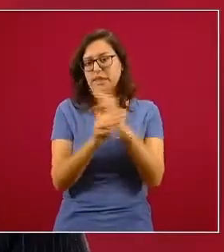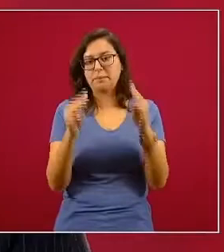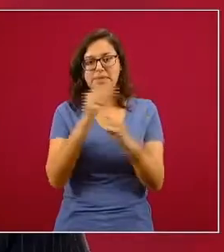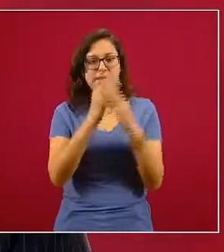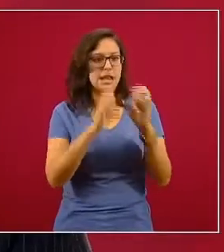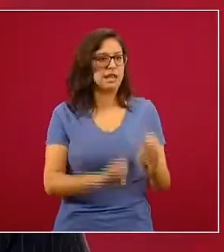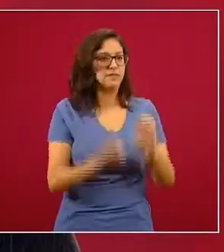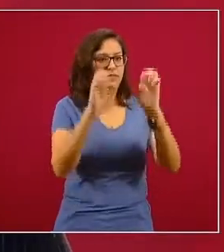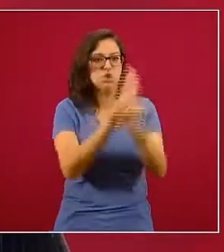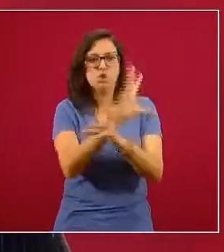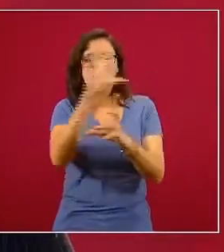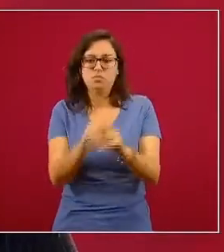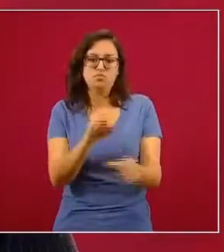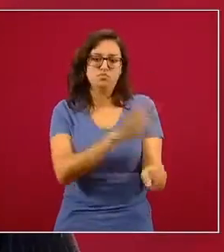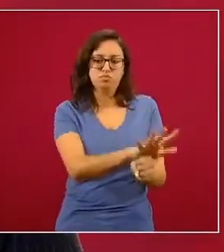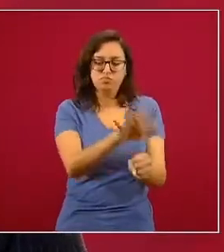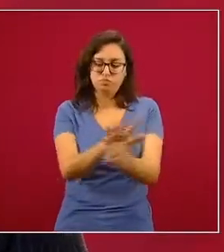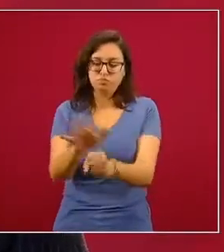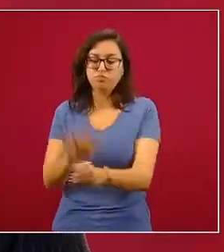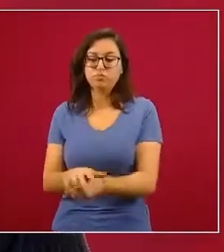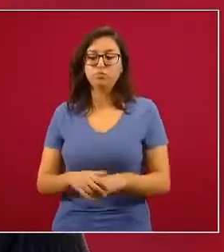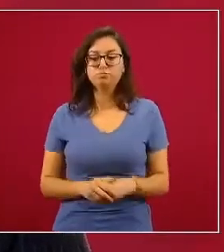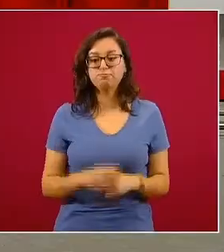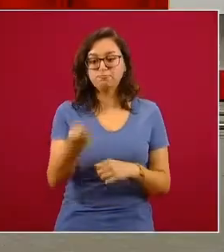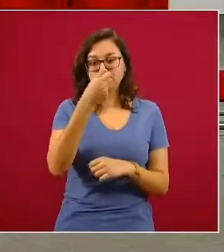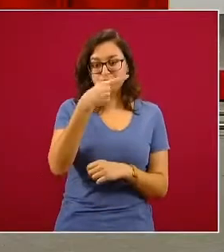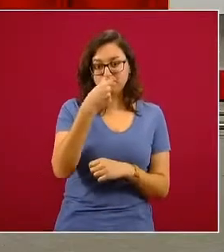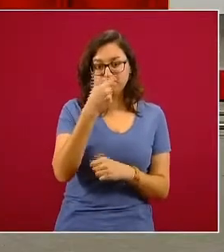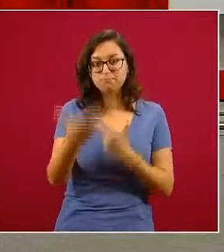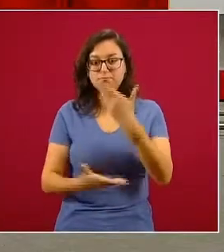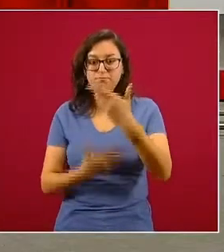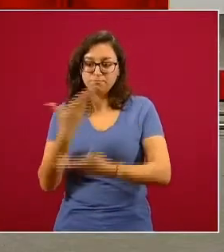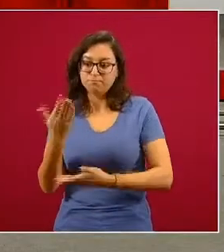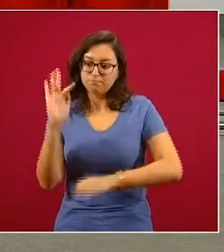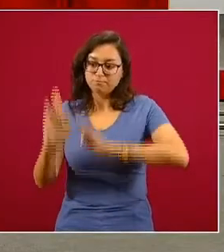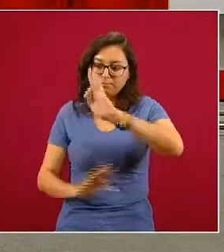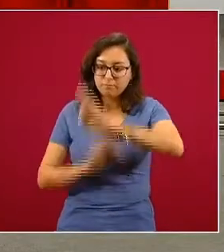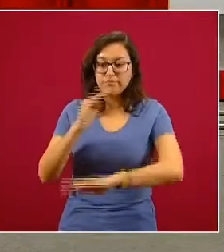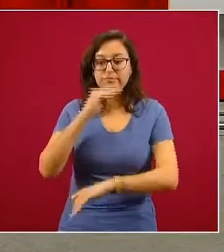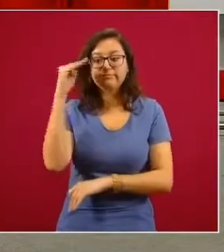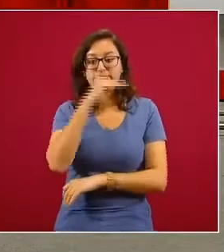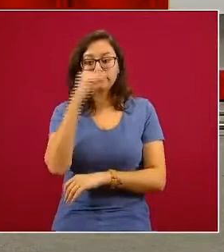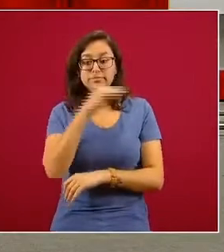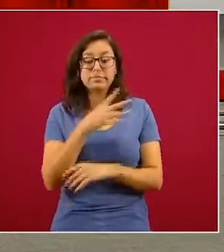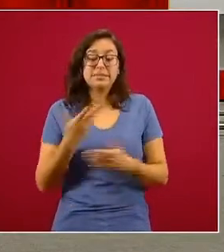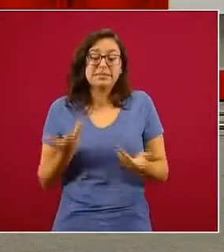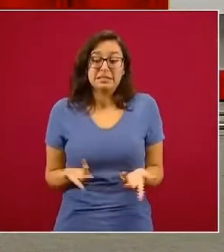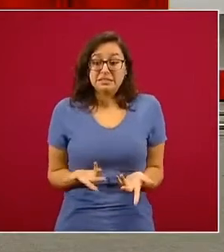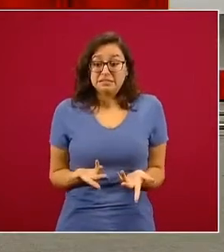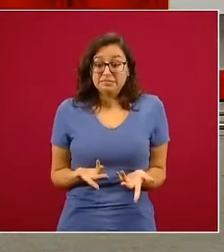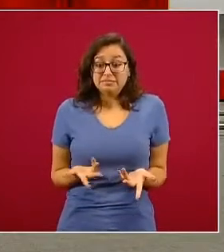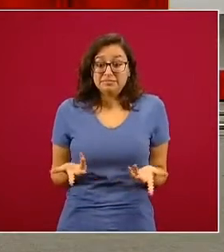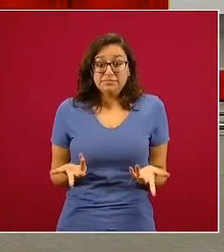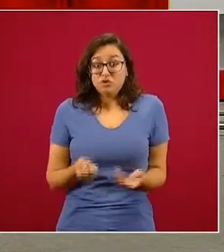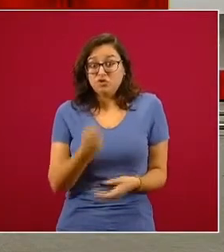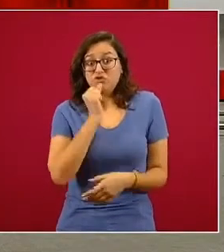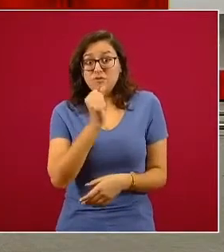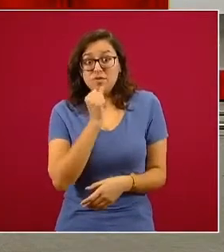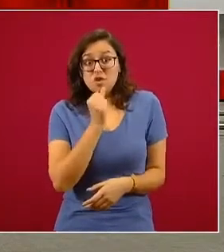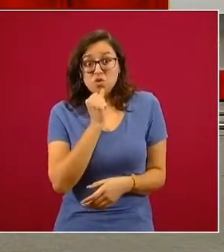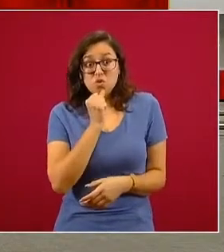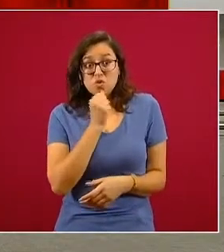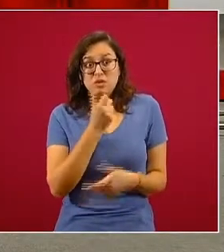necesario para garantizar este propósito, medicamentos y servicios de salud gratuitos. Ahora, ¿qué se puede hacer en tanto esto no está